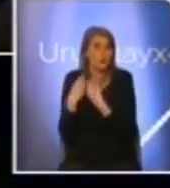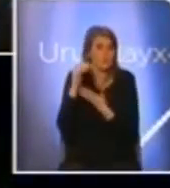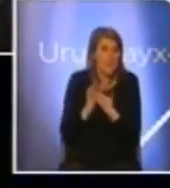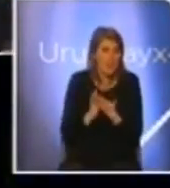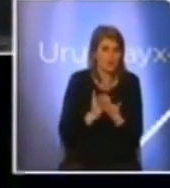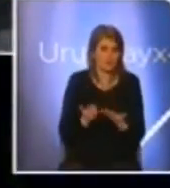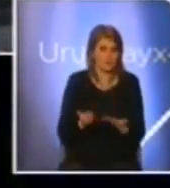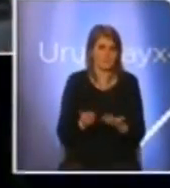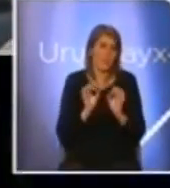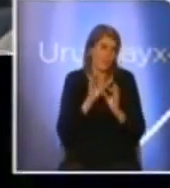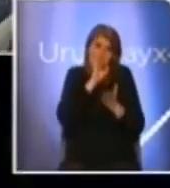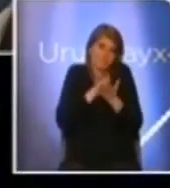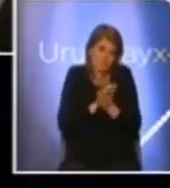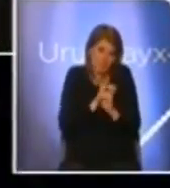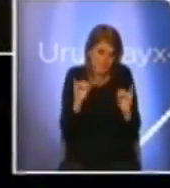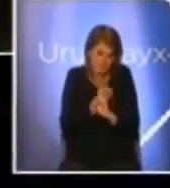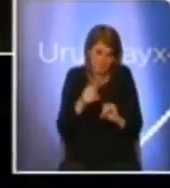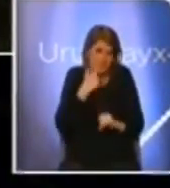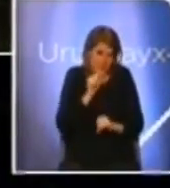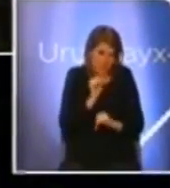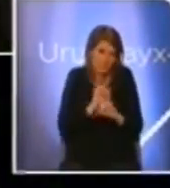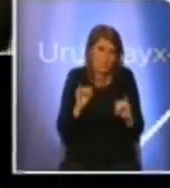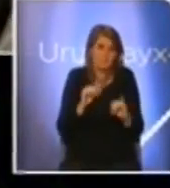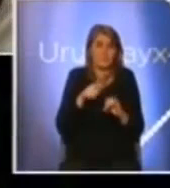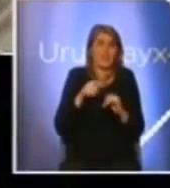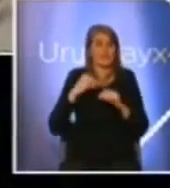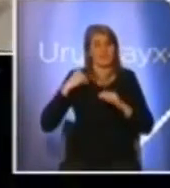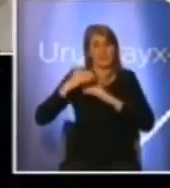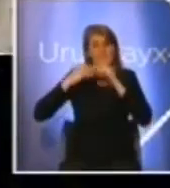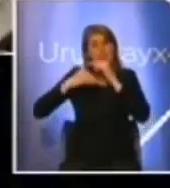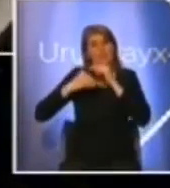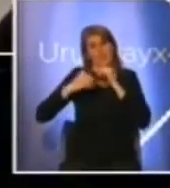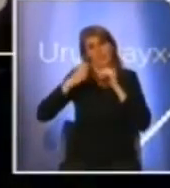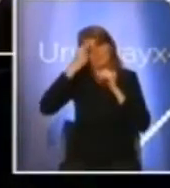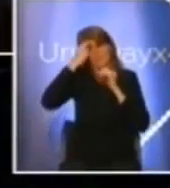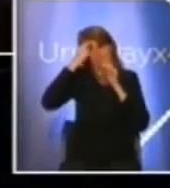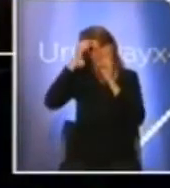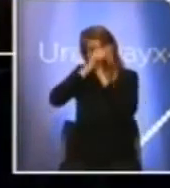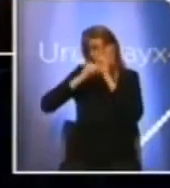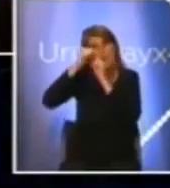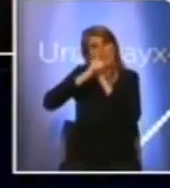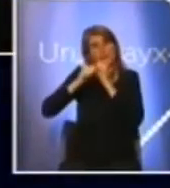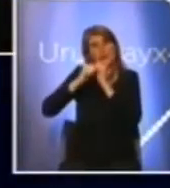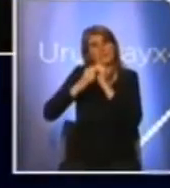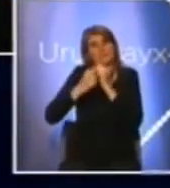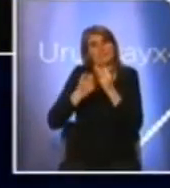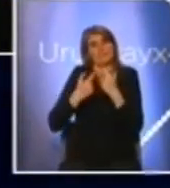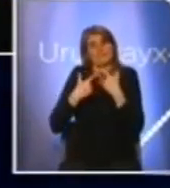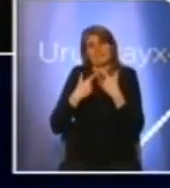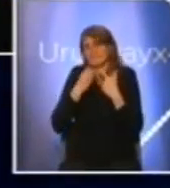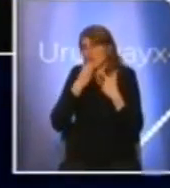para finalizar, el desarrollo tecnológico no nos asegura que el